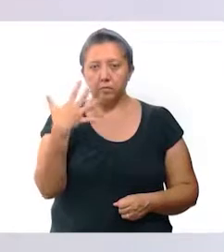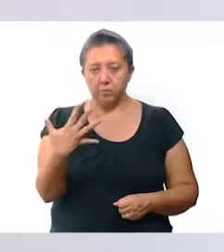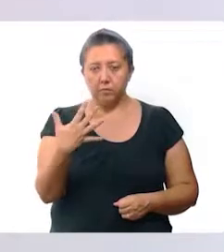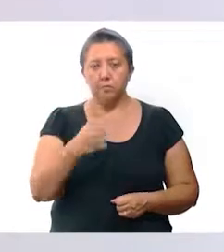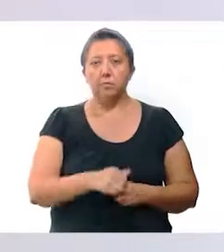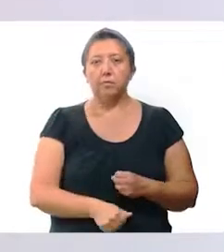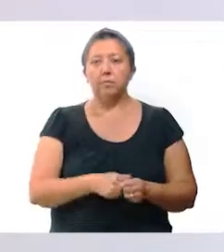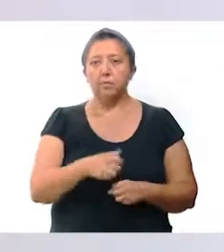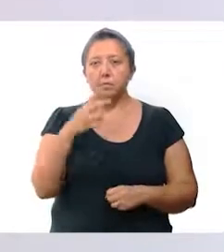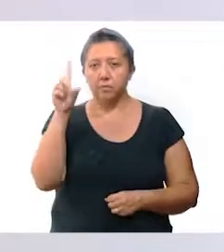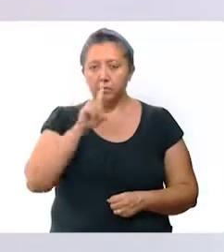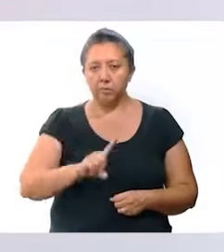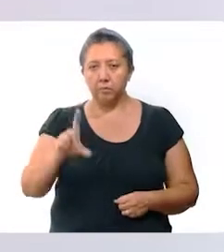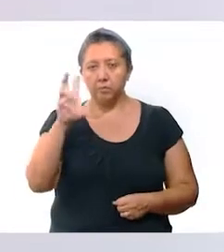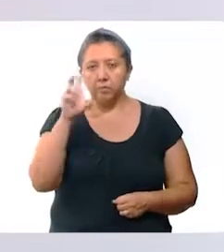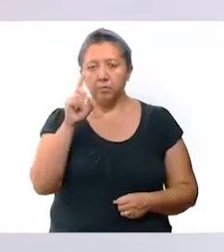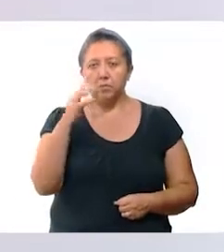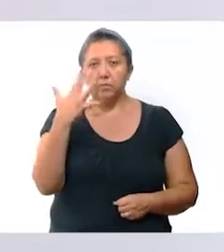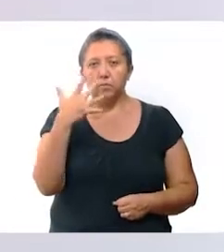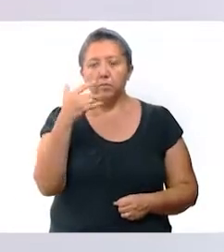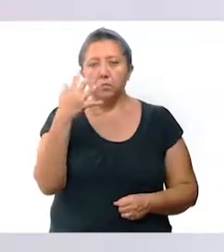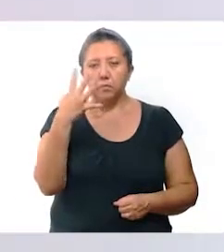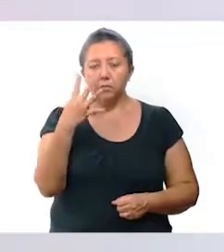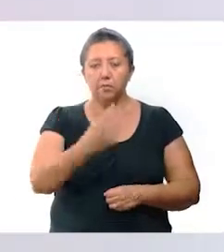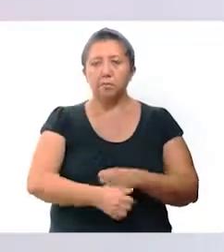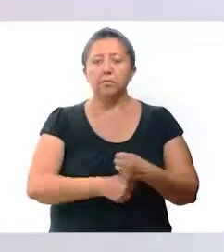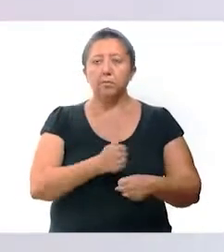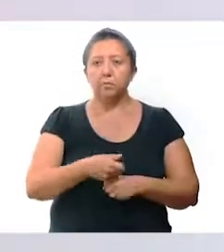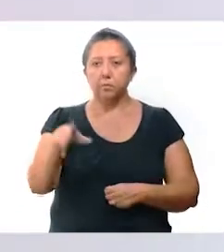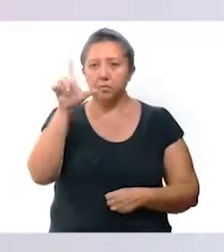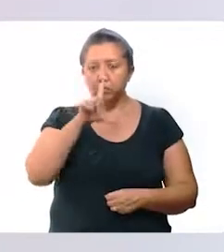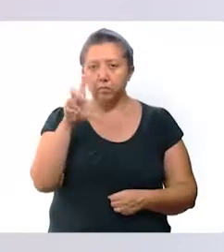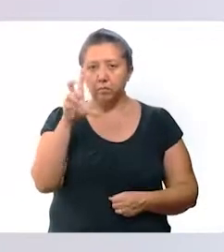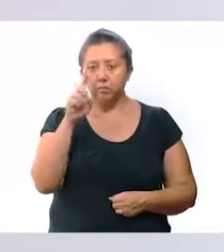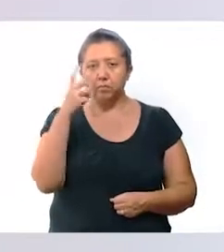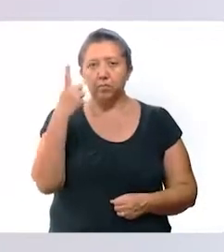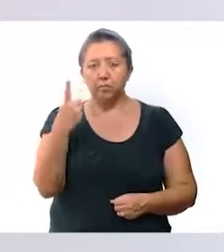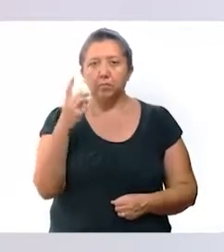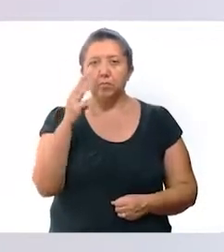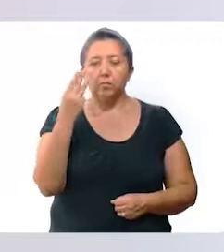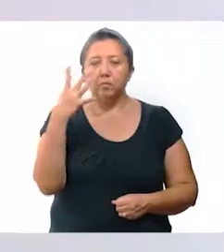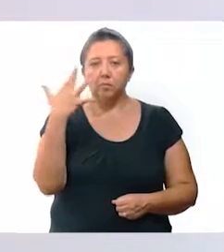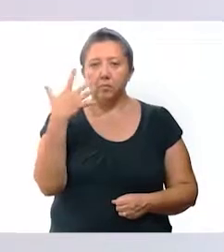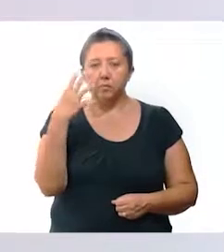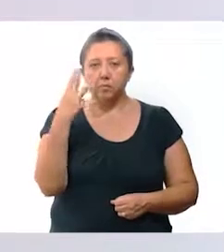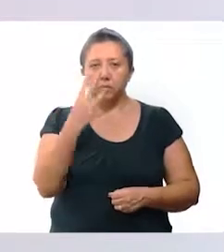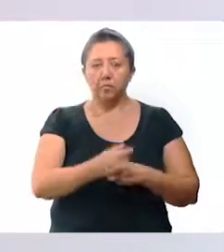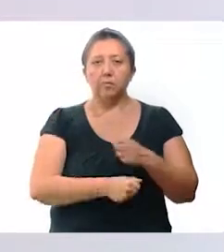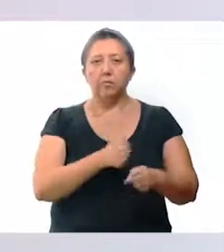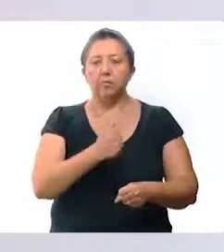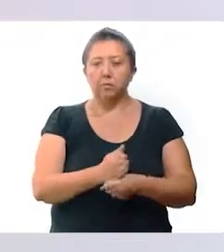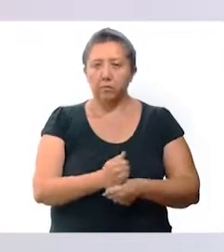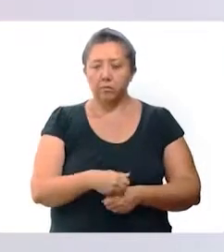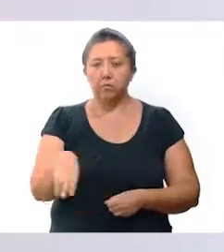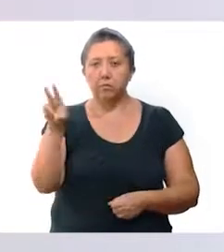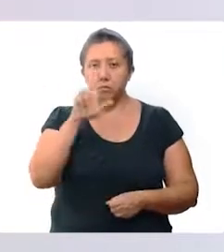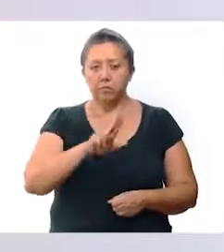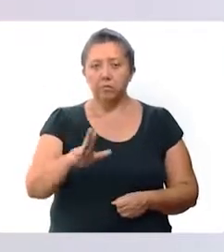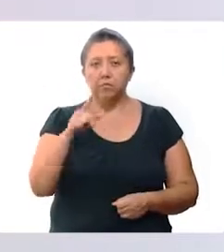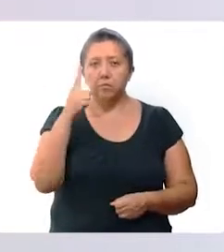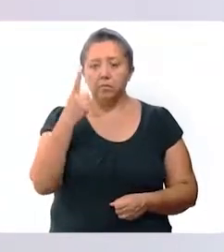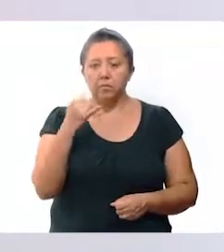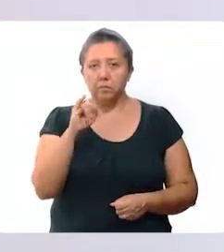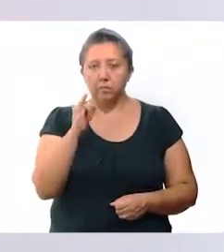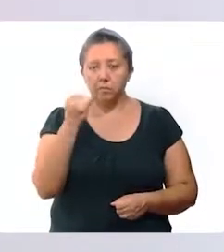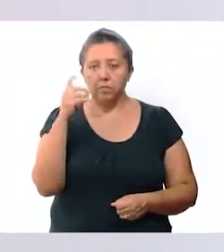55 años, domingo 30 a los de 54 años, lunes 31 de mayo a los de 53 años, martes 1 de